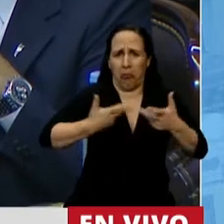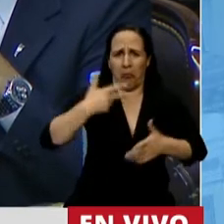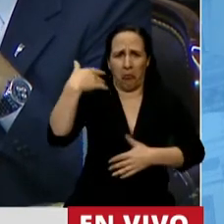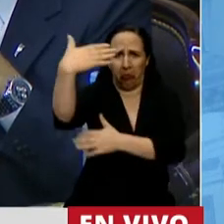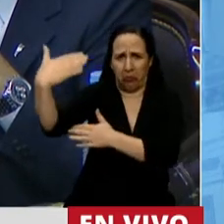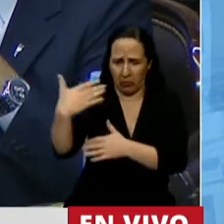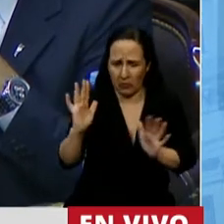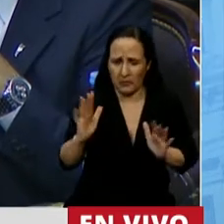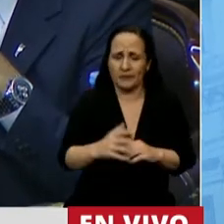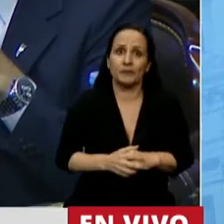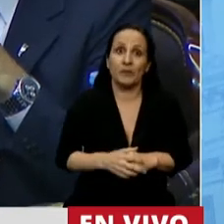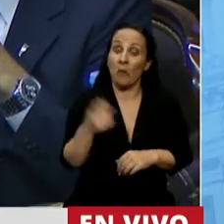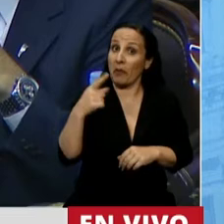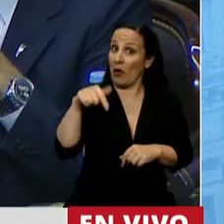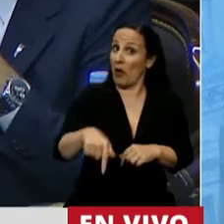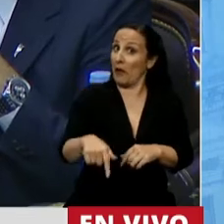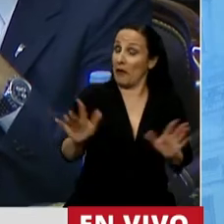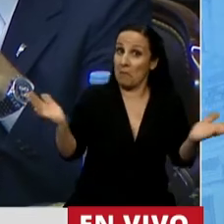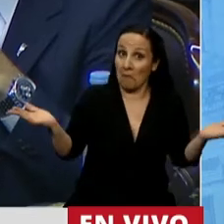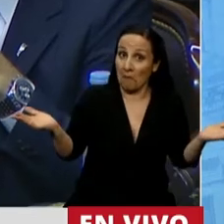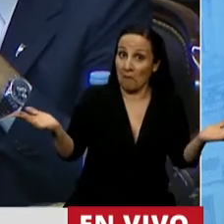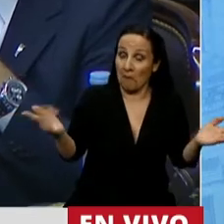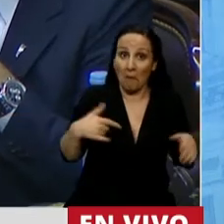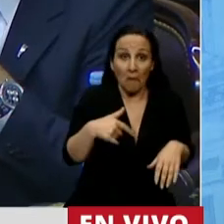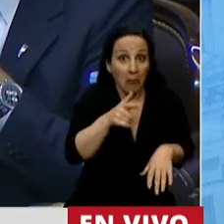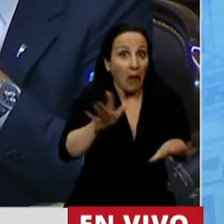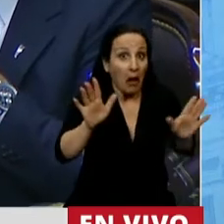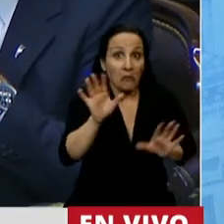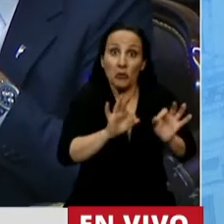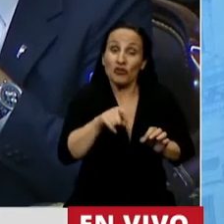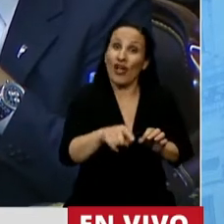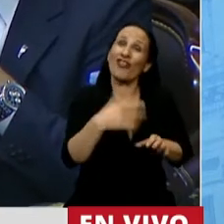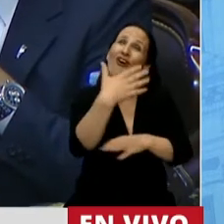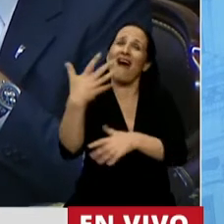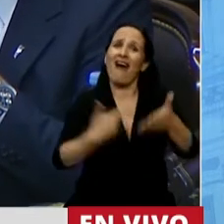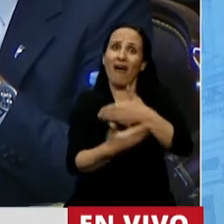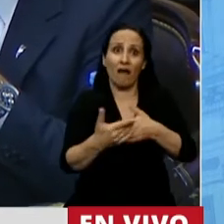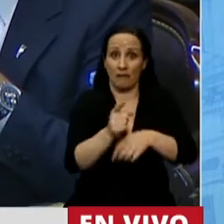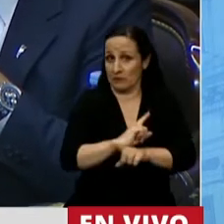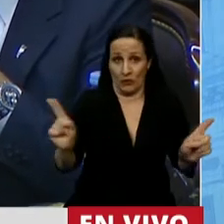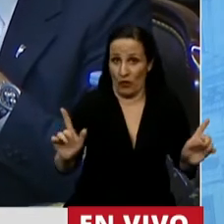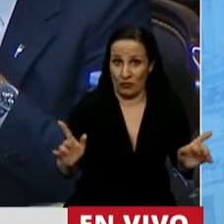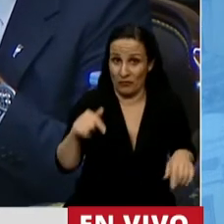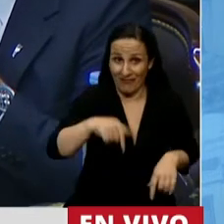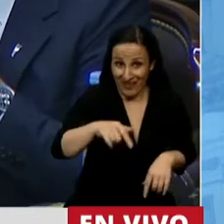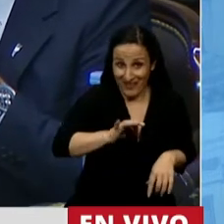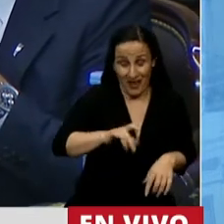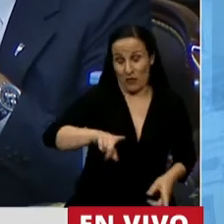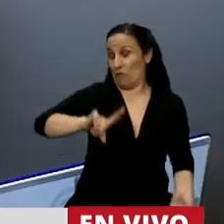ser que en esta ocasión el proyecto no tuvo la misma suerte. Ocurrió todo lo